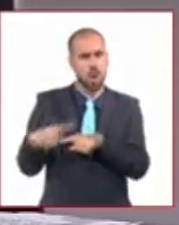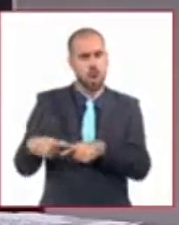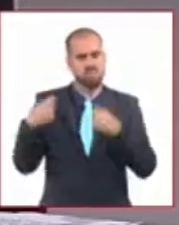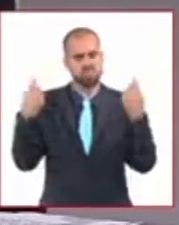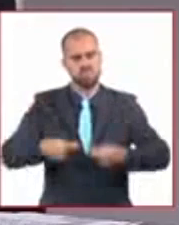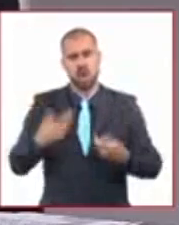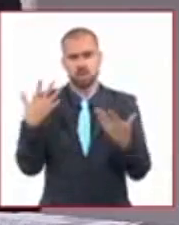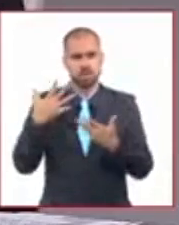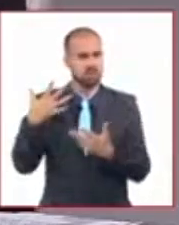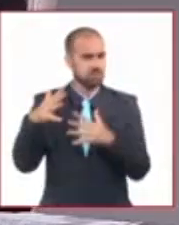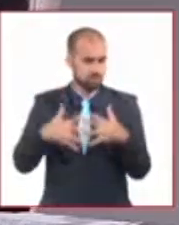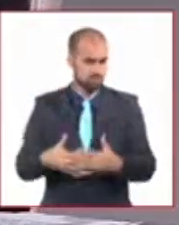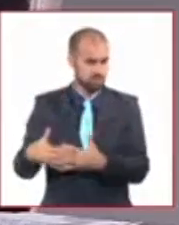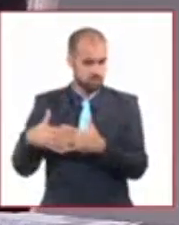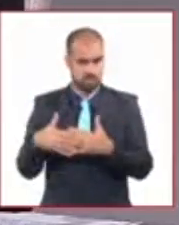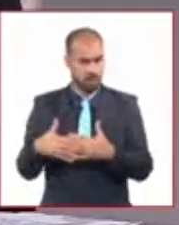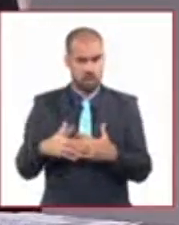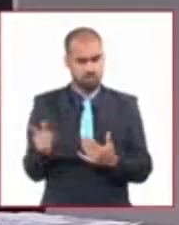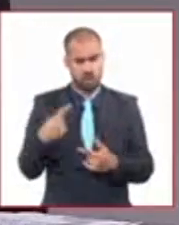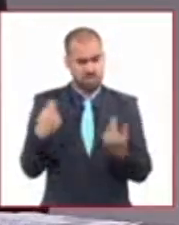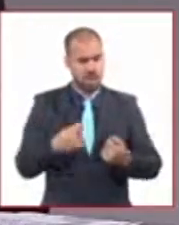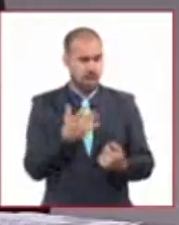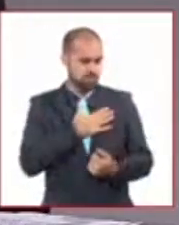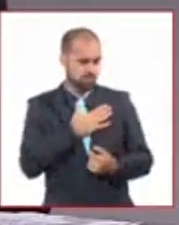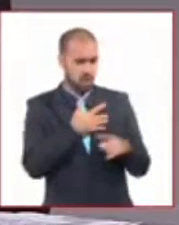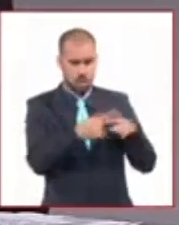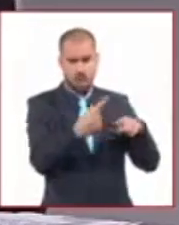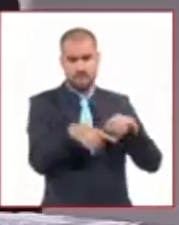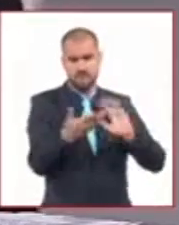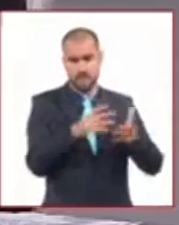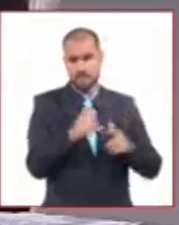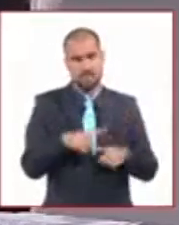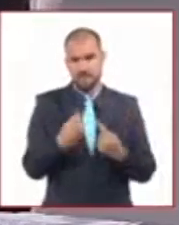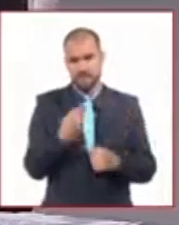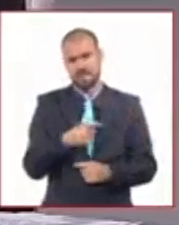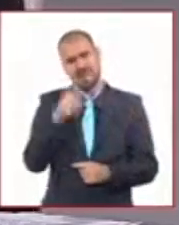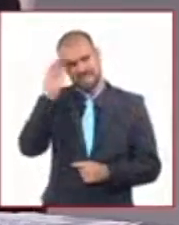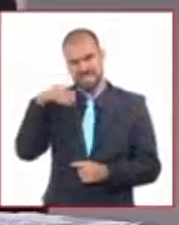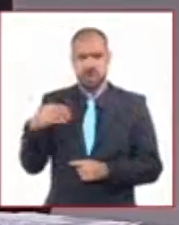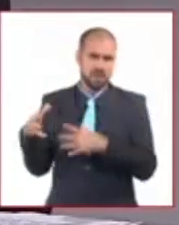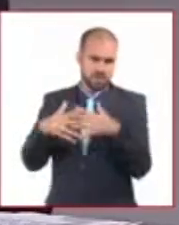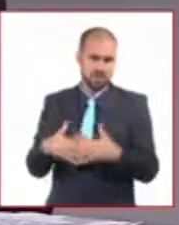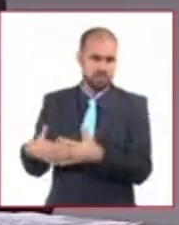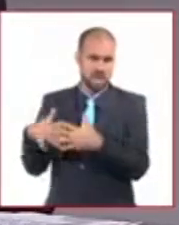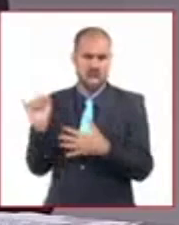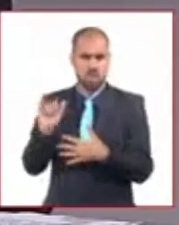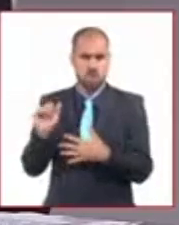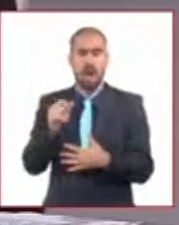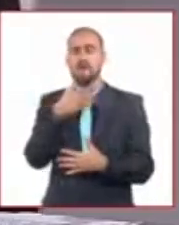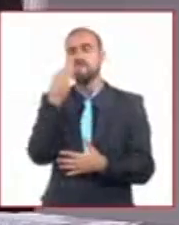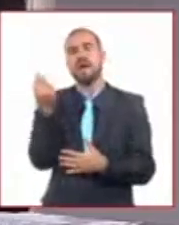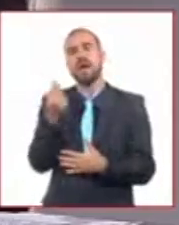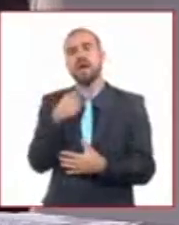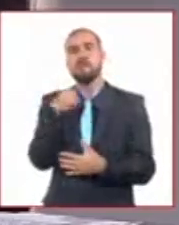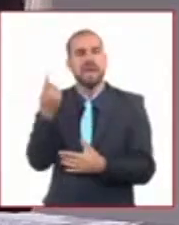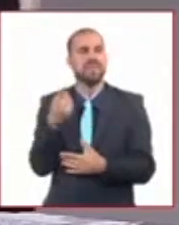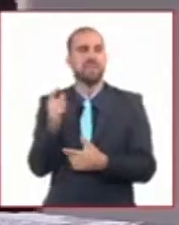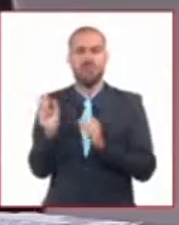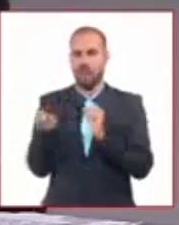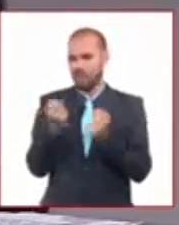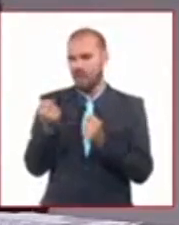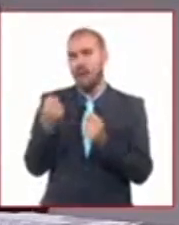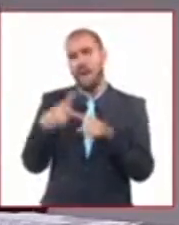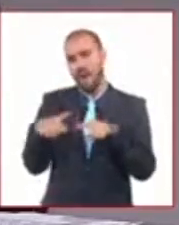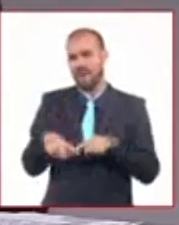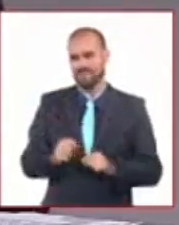porque tenemos que estar claro que eeuu no sólo que está aprendiendo cómo se dice hegemonía no pierde solo hegemonía sino que estamos hablando de